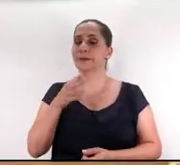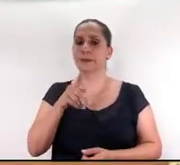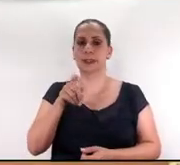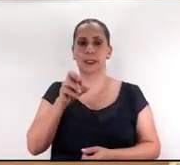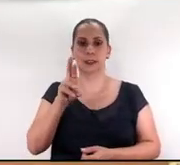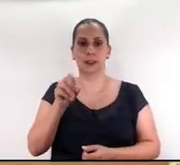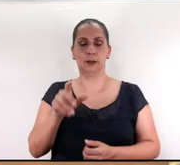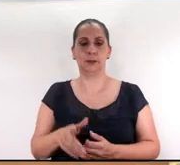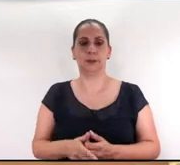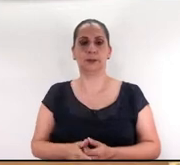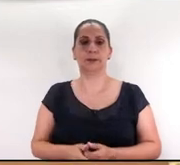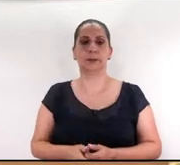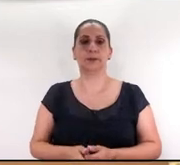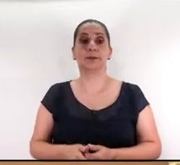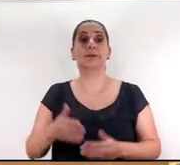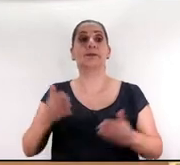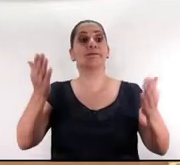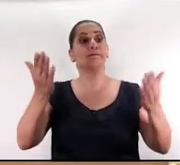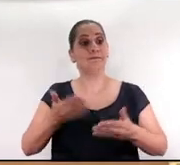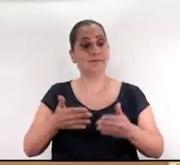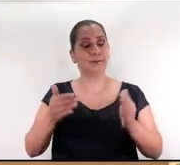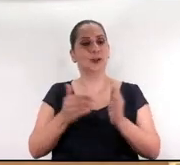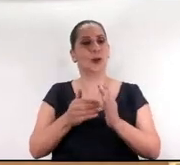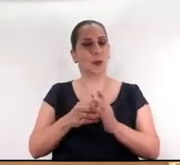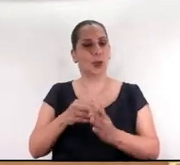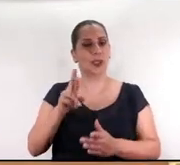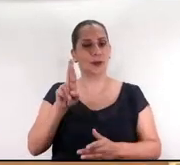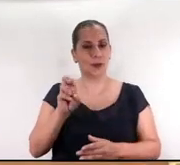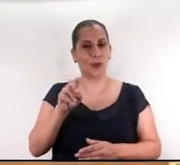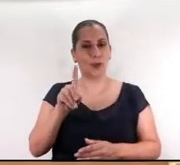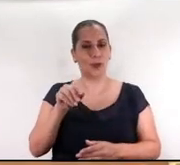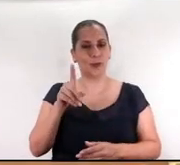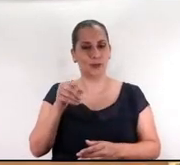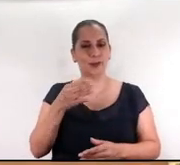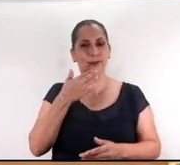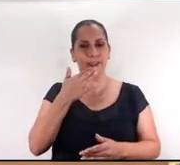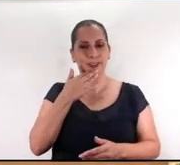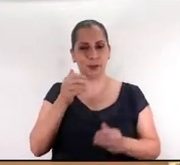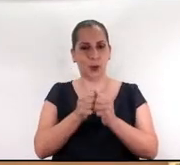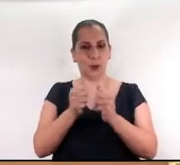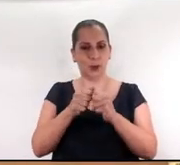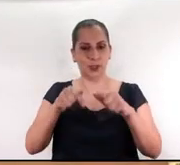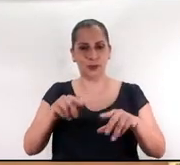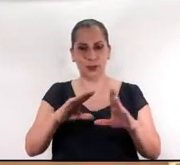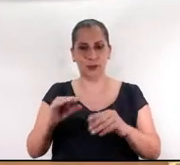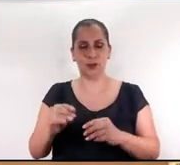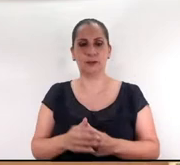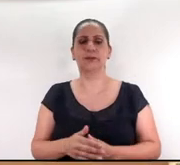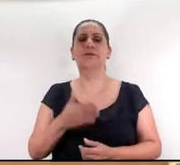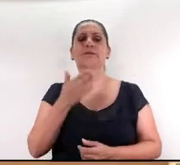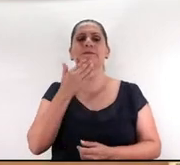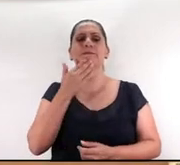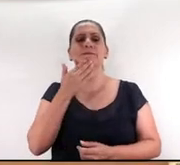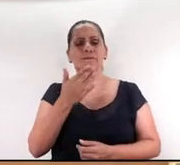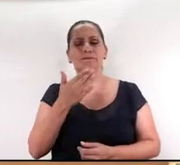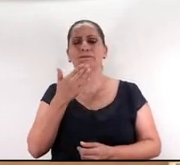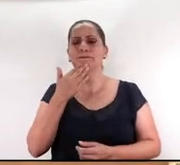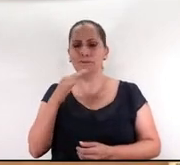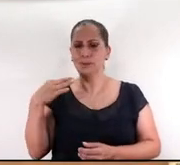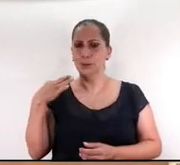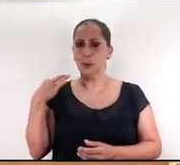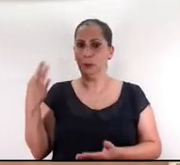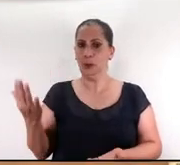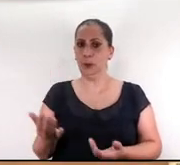gracias, Carol. Bienvenido nuevamente, don Rodolfo. Gracias por acompañarnos esta noche. Muchas gracias. Muchas gracias por la